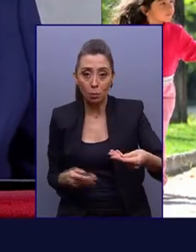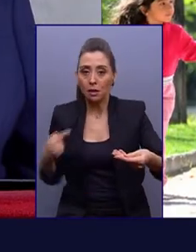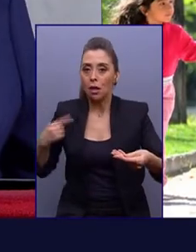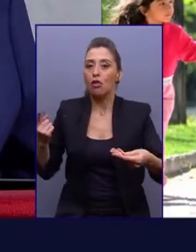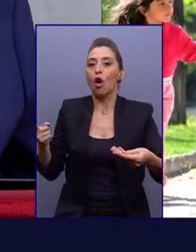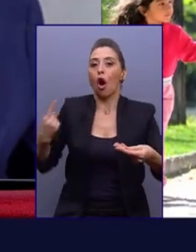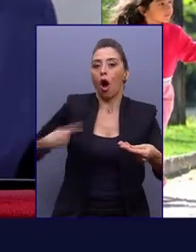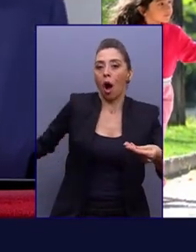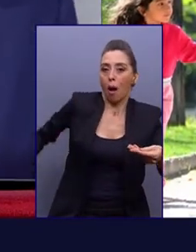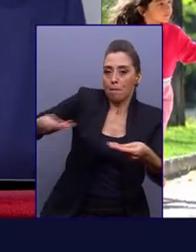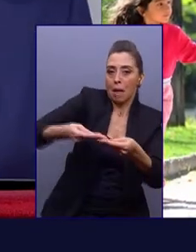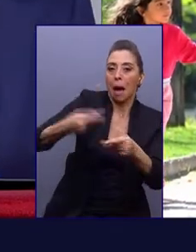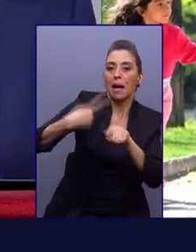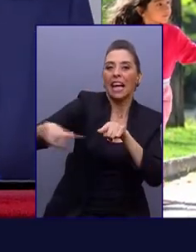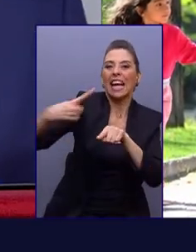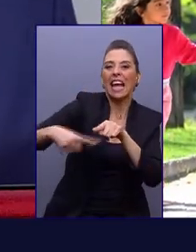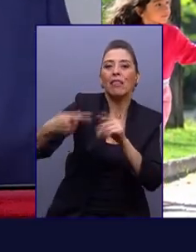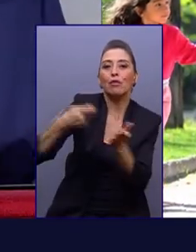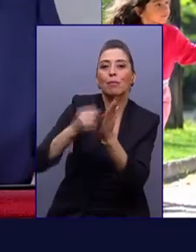hipotecarios. Hemos entregado